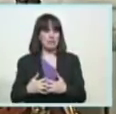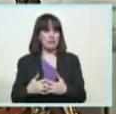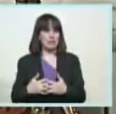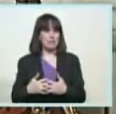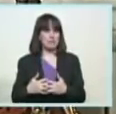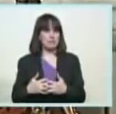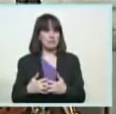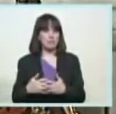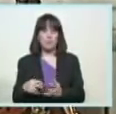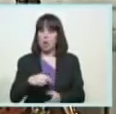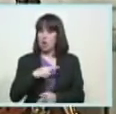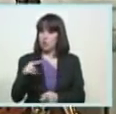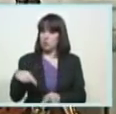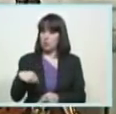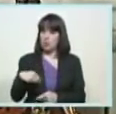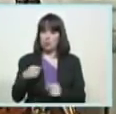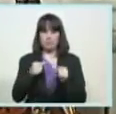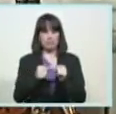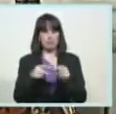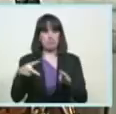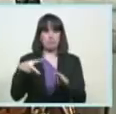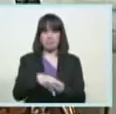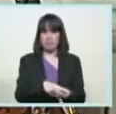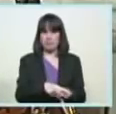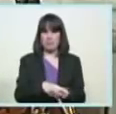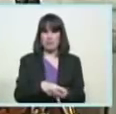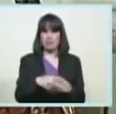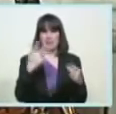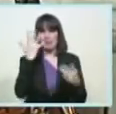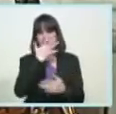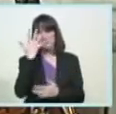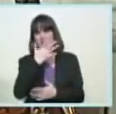nosotros estamos sometidos a una contradicción